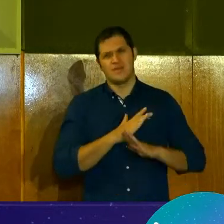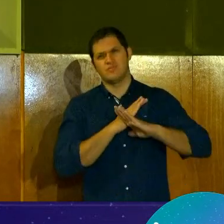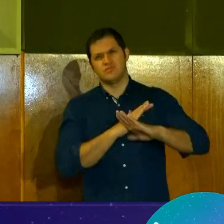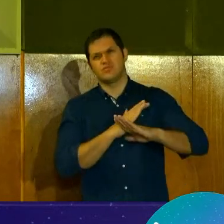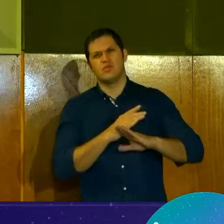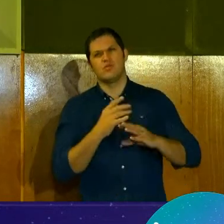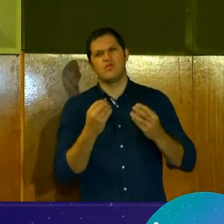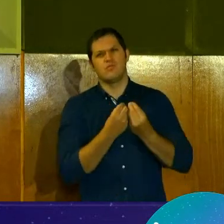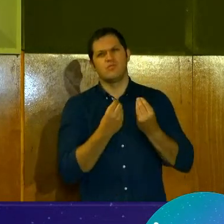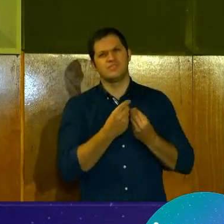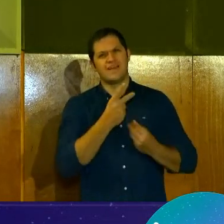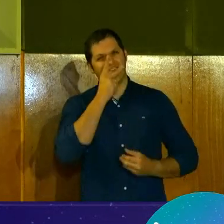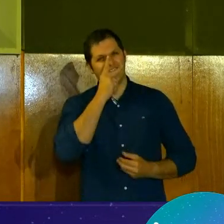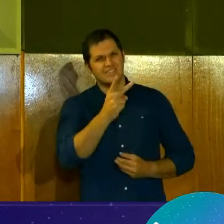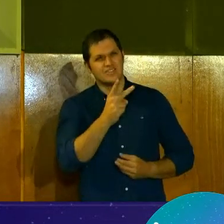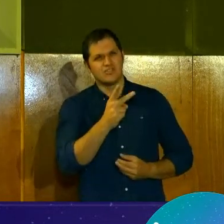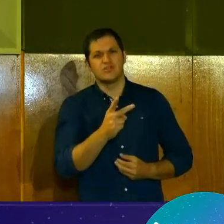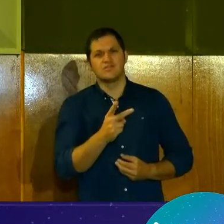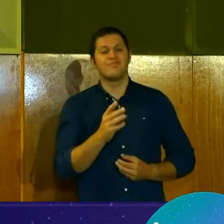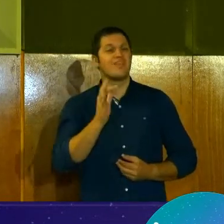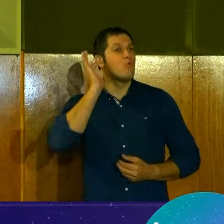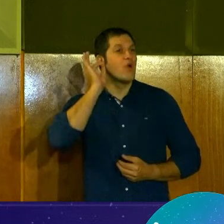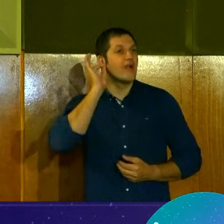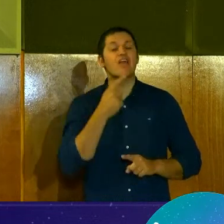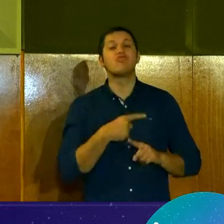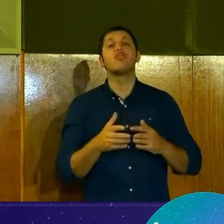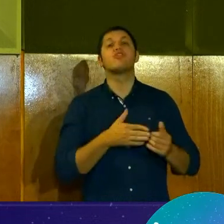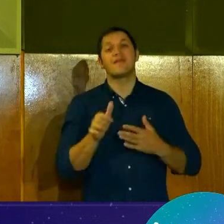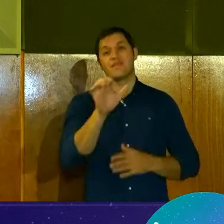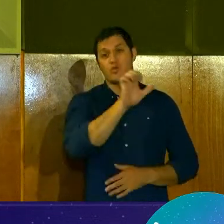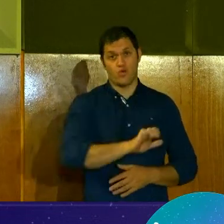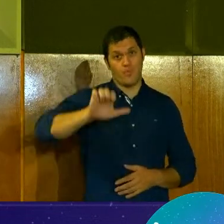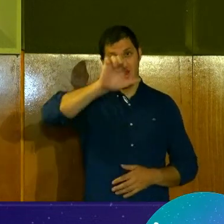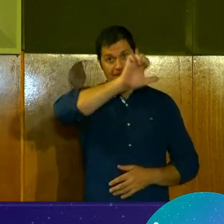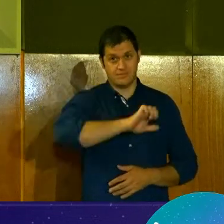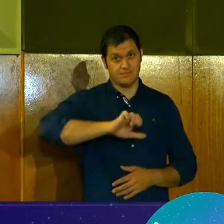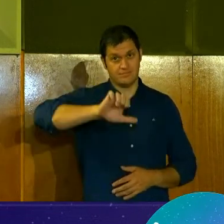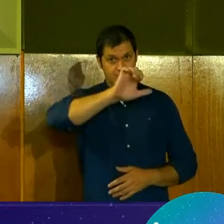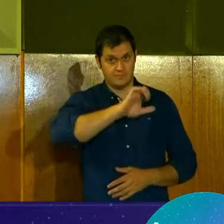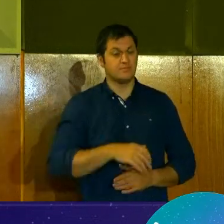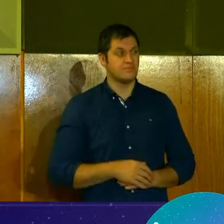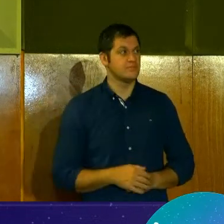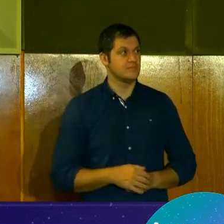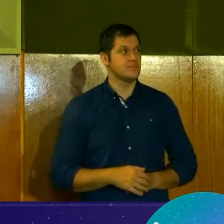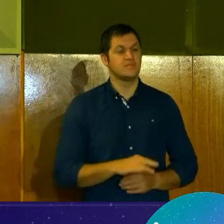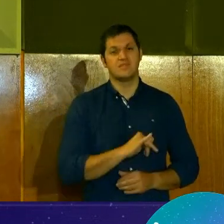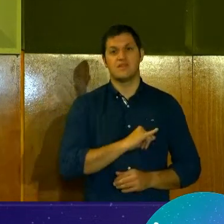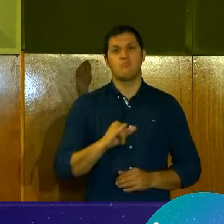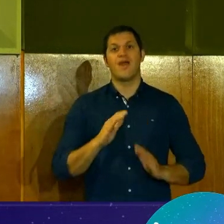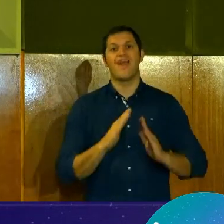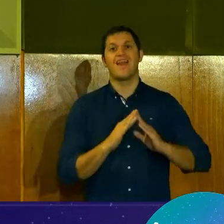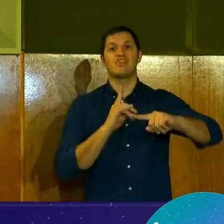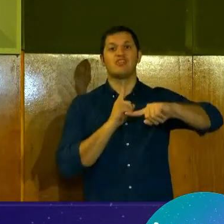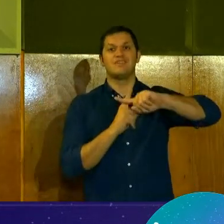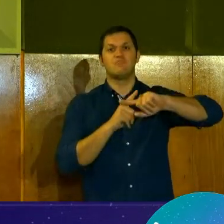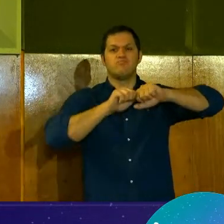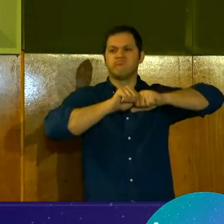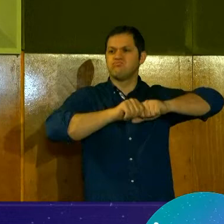pero no desde una cifra muy clara pero yo diría que el catolicismo impidió